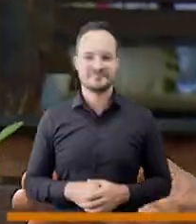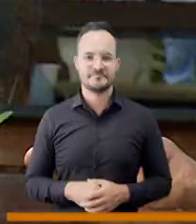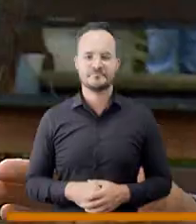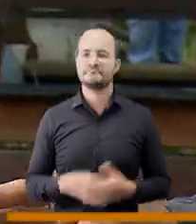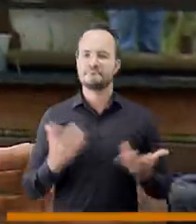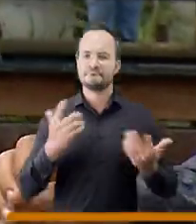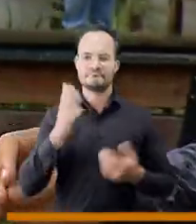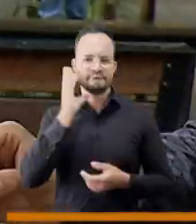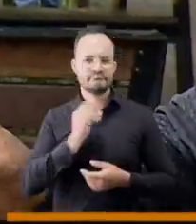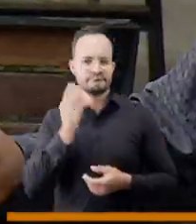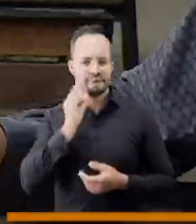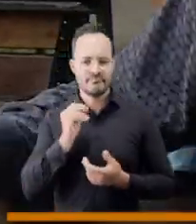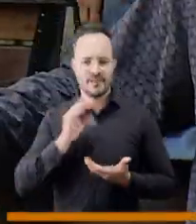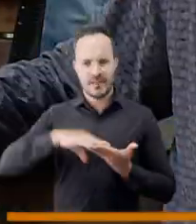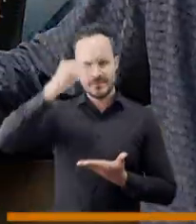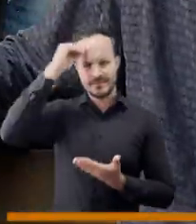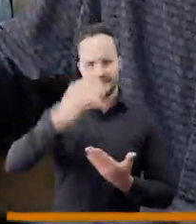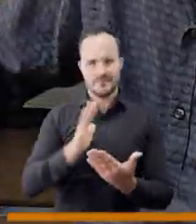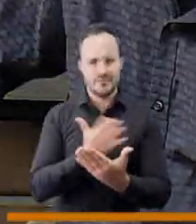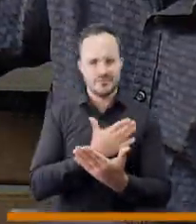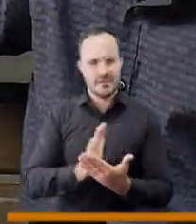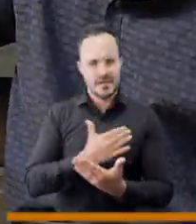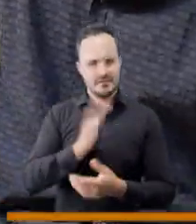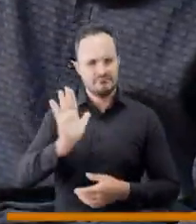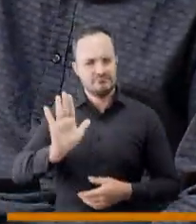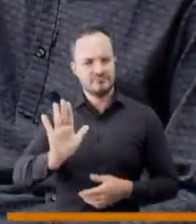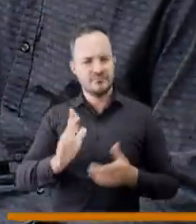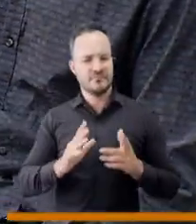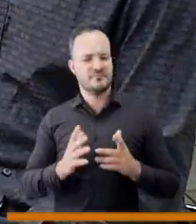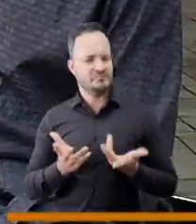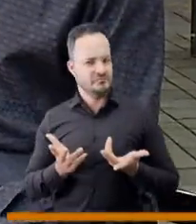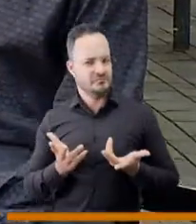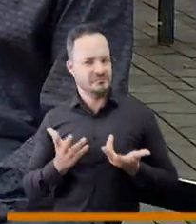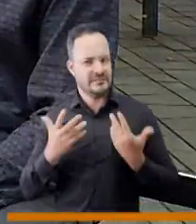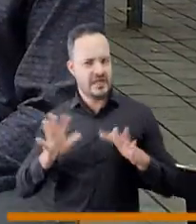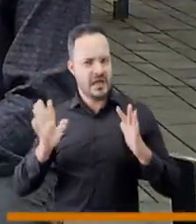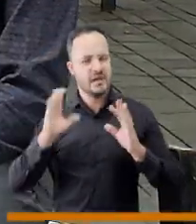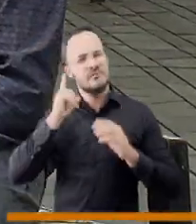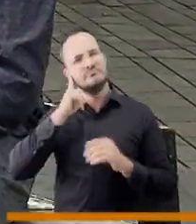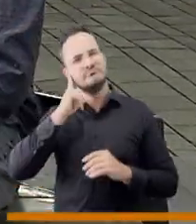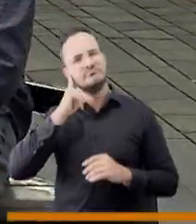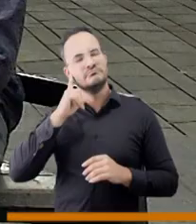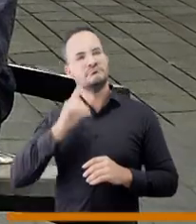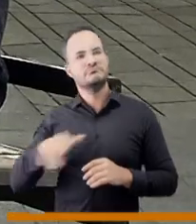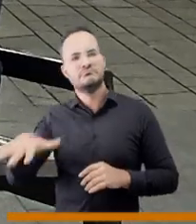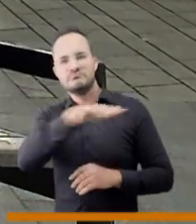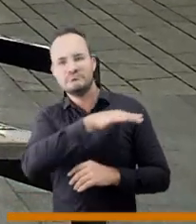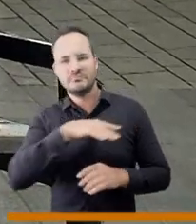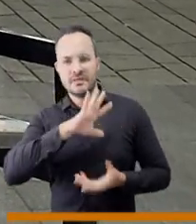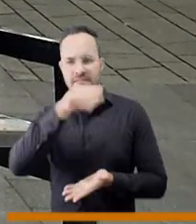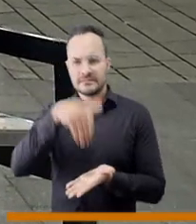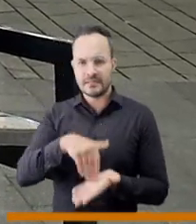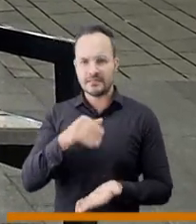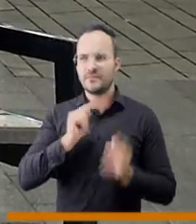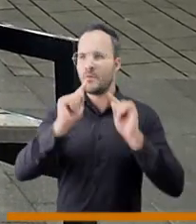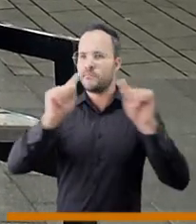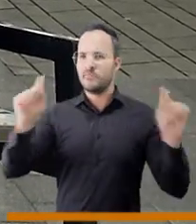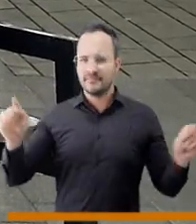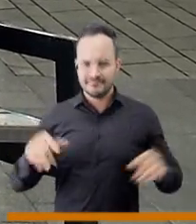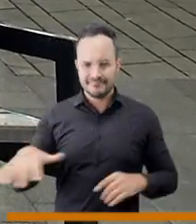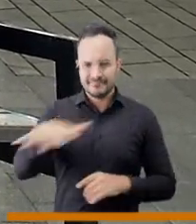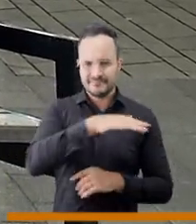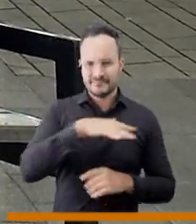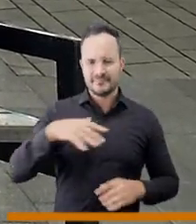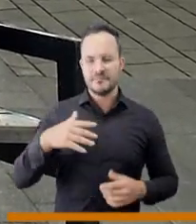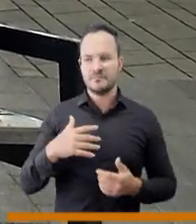Ese conocimiento musical que vos tenés, has decidido también, aparte de mostrárnoslo todos los días en el centro y en otros lugares de la